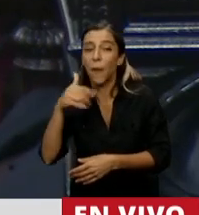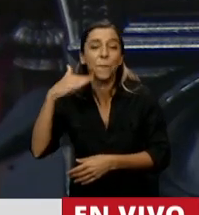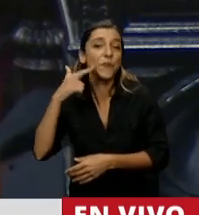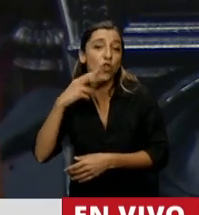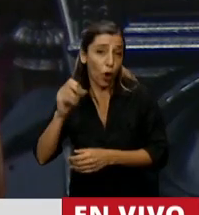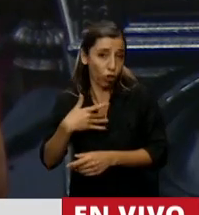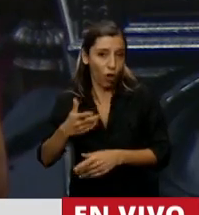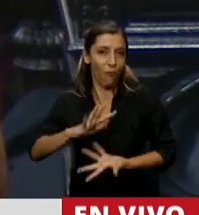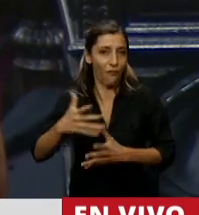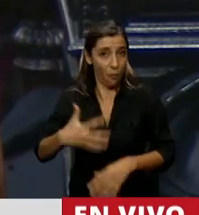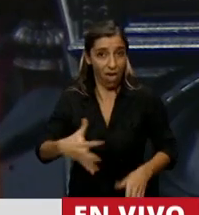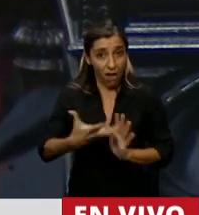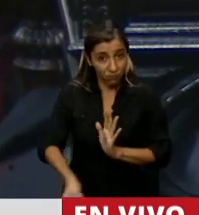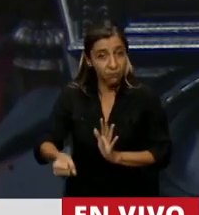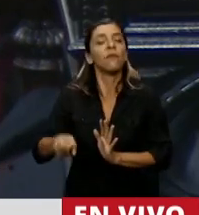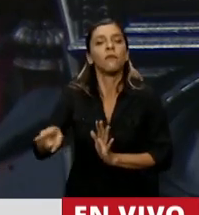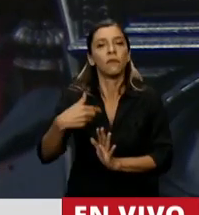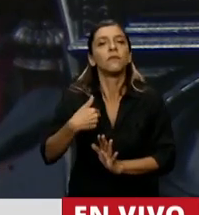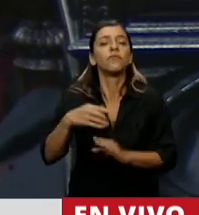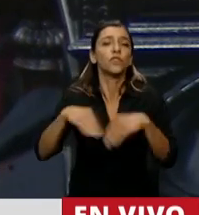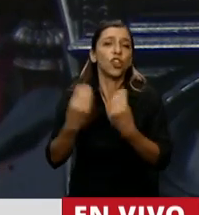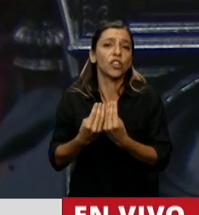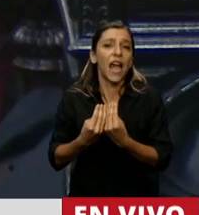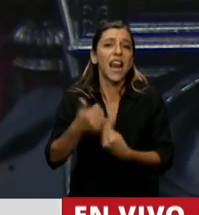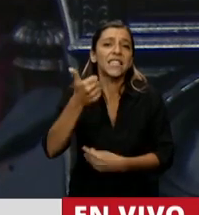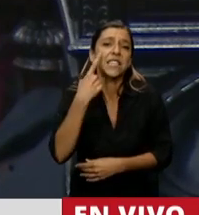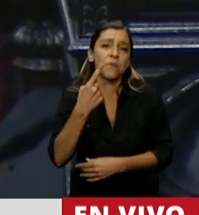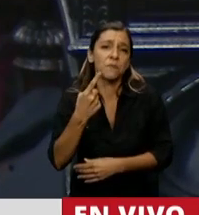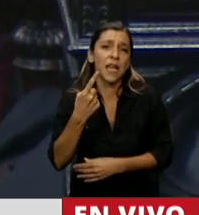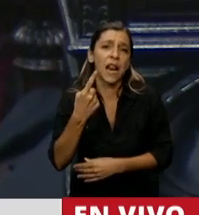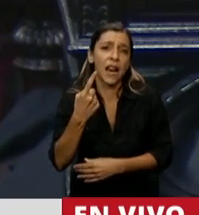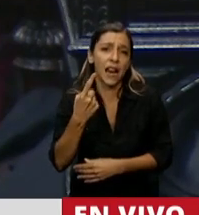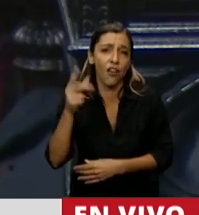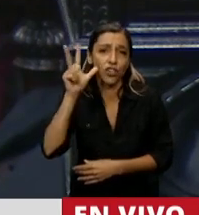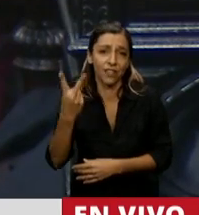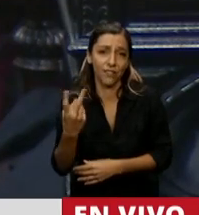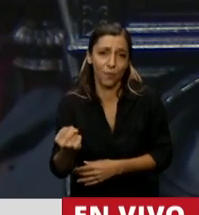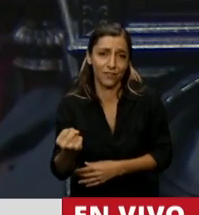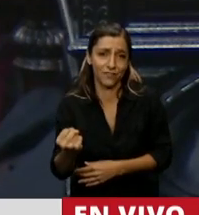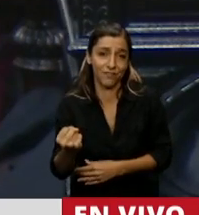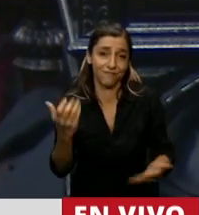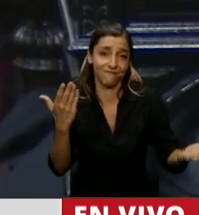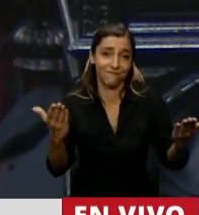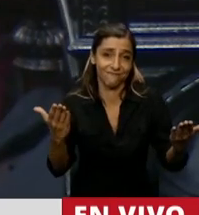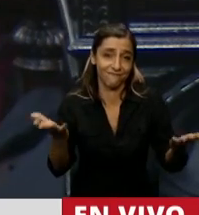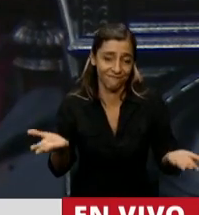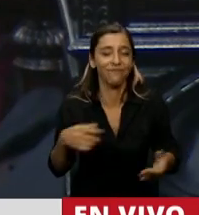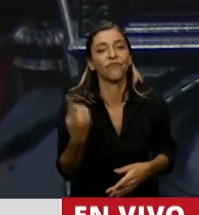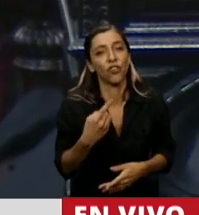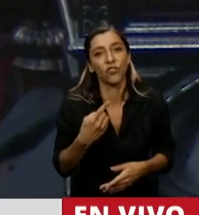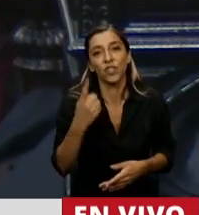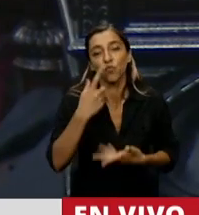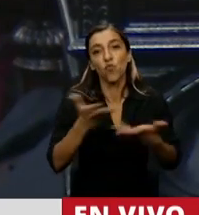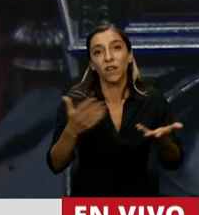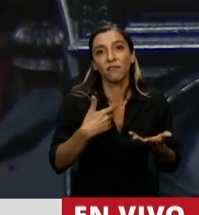seguro, el monto oscila o es equivalente a 6.082 pesos. De alguna manera esto lo que desmiente o queda